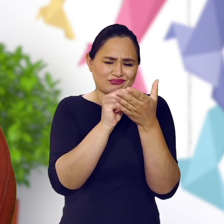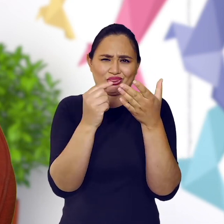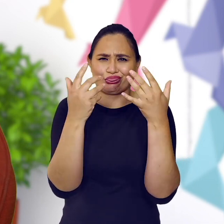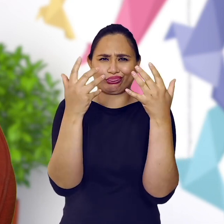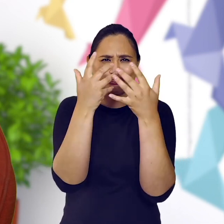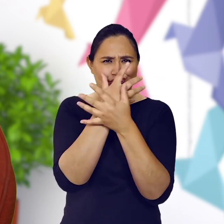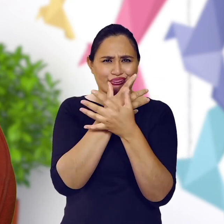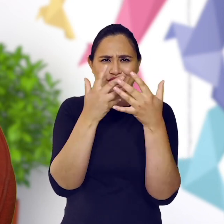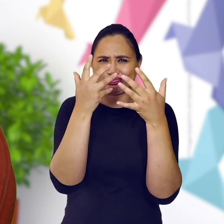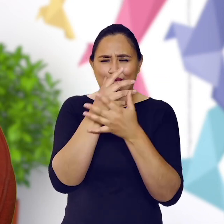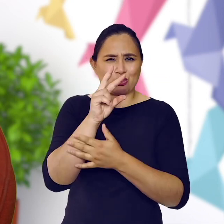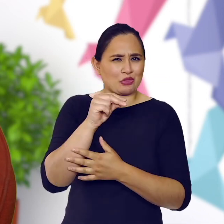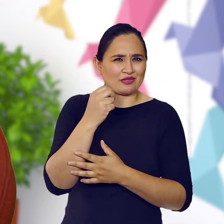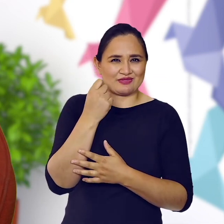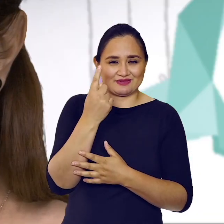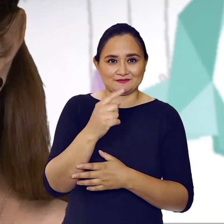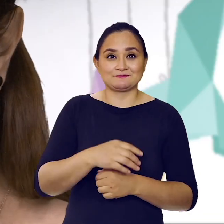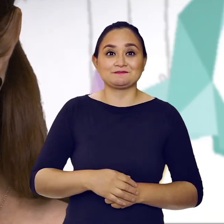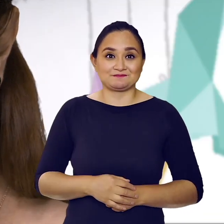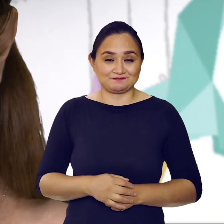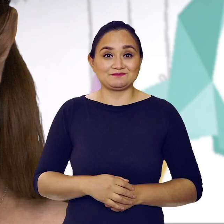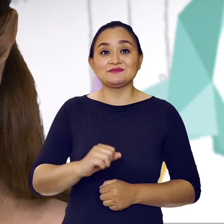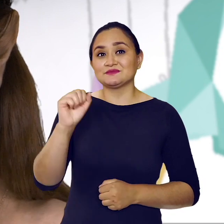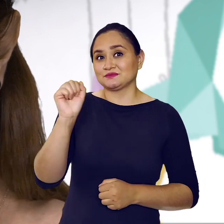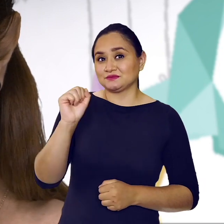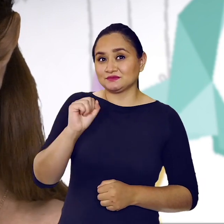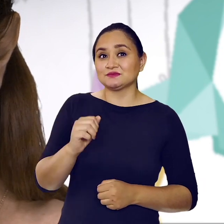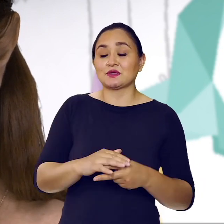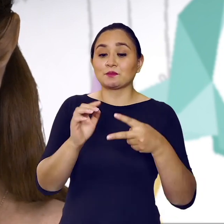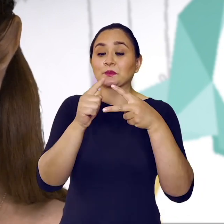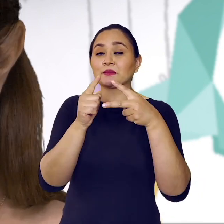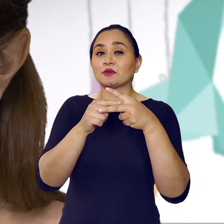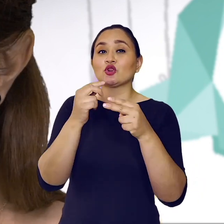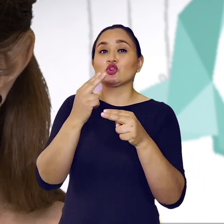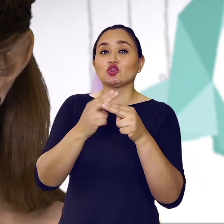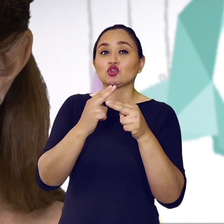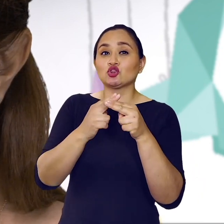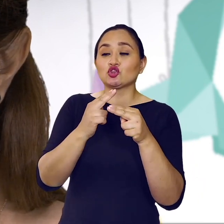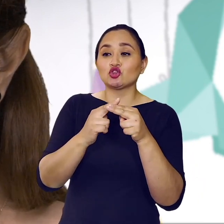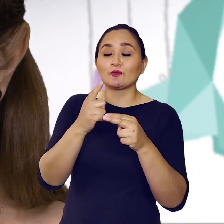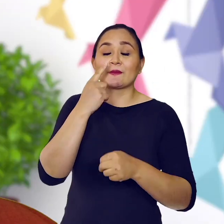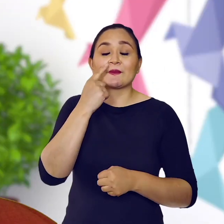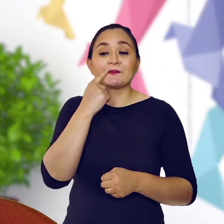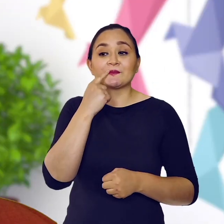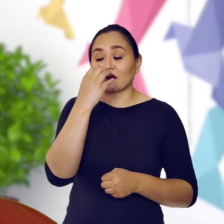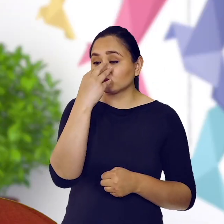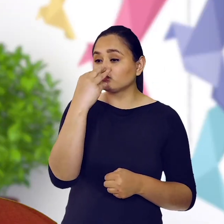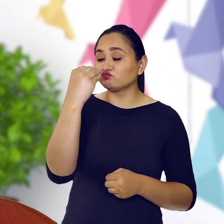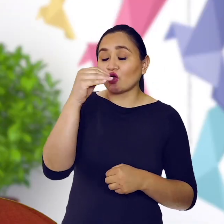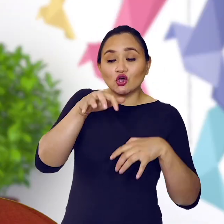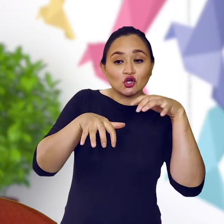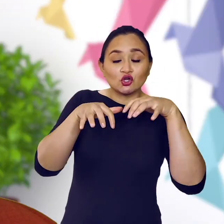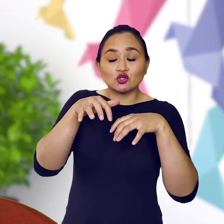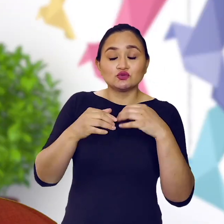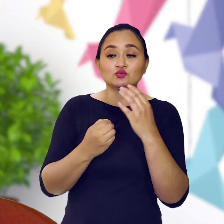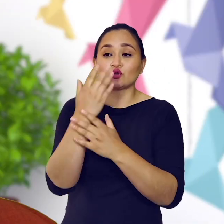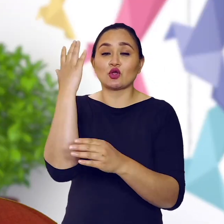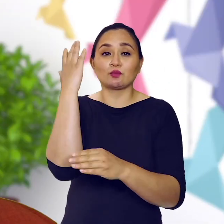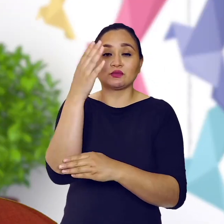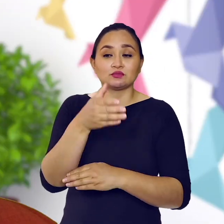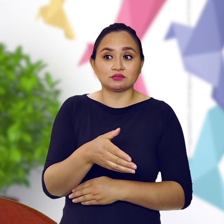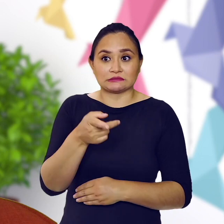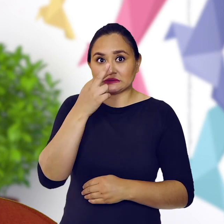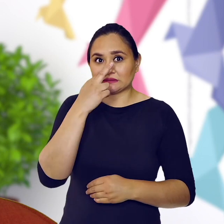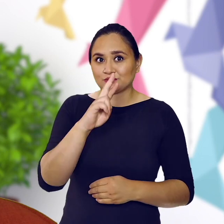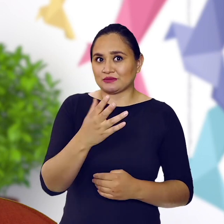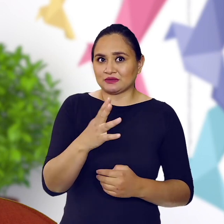manchas borrosas e incomprensibles. Dime, ¿cuál es el nombre del viejito que fabricó a Pinocho? Miguel no respondió. Solo se